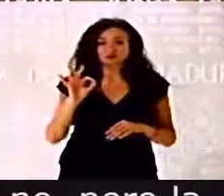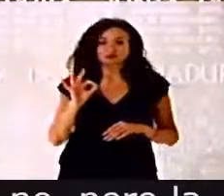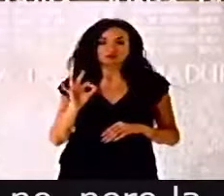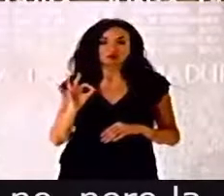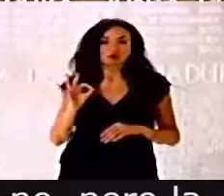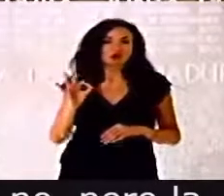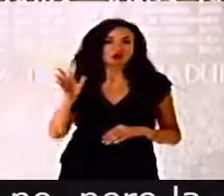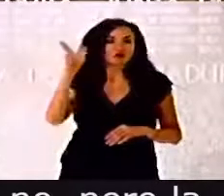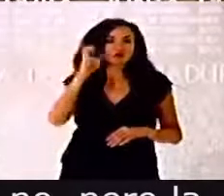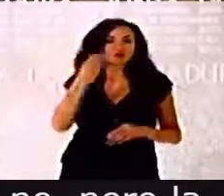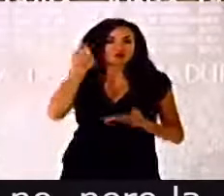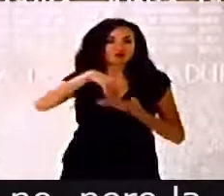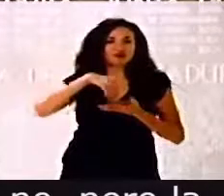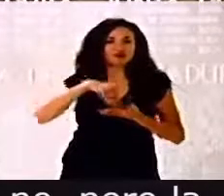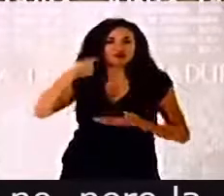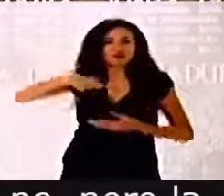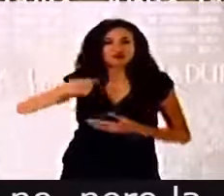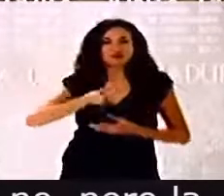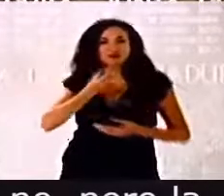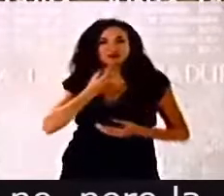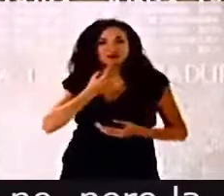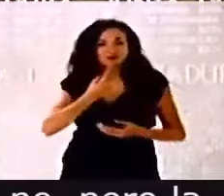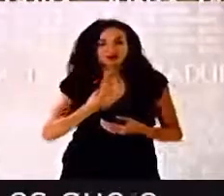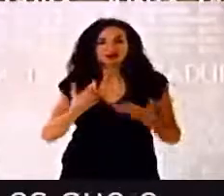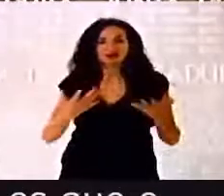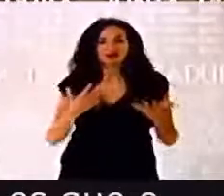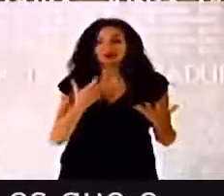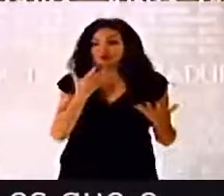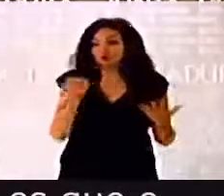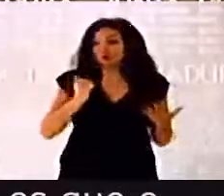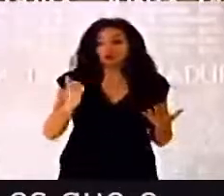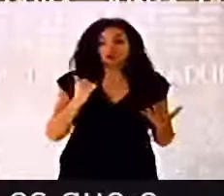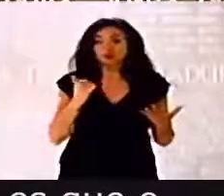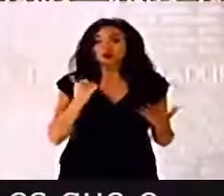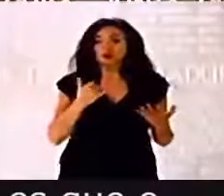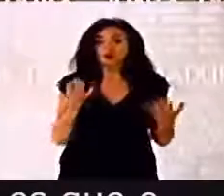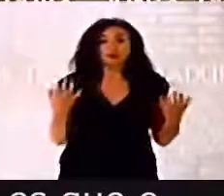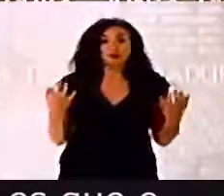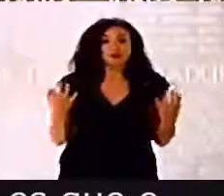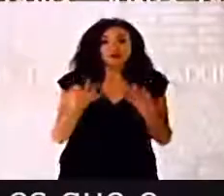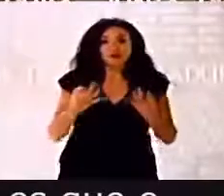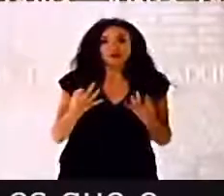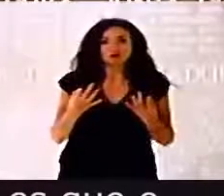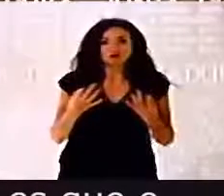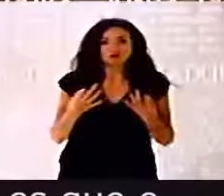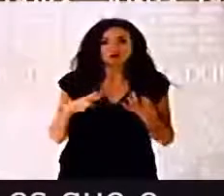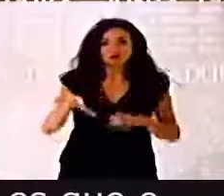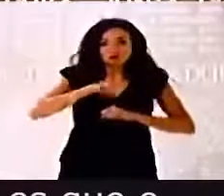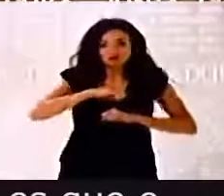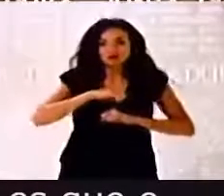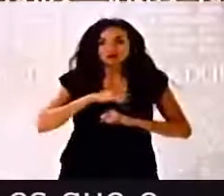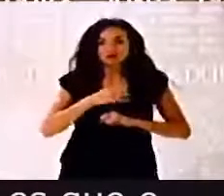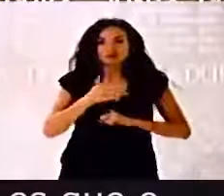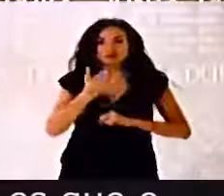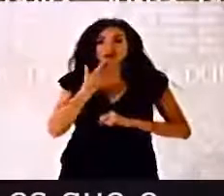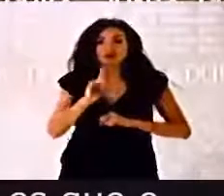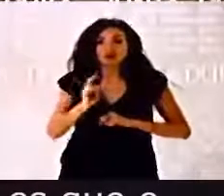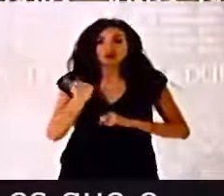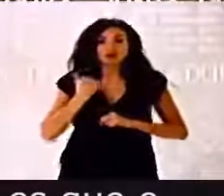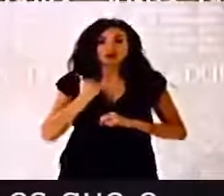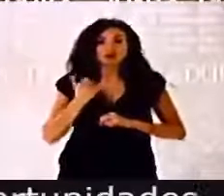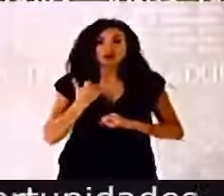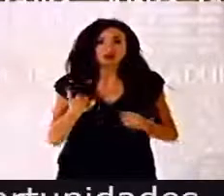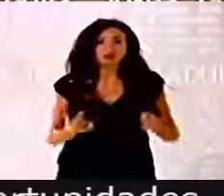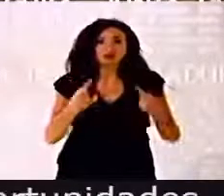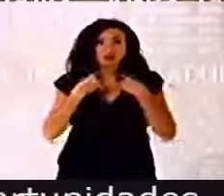es que o conjugamos las oportunidades que tenemos o nos quedaremos sin oportunidades. Entonces,